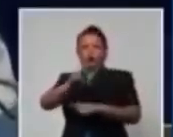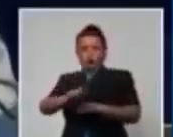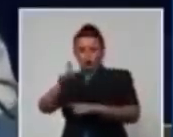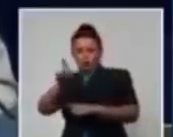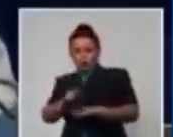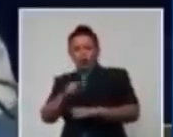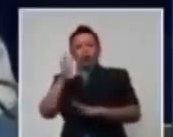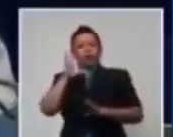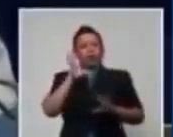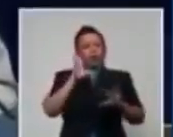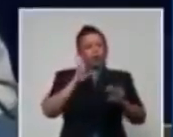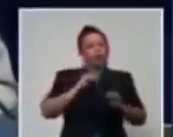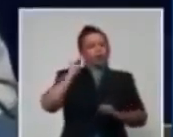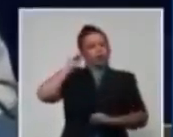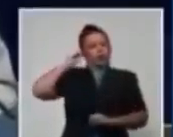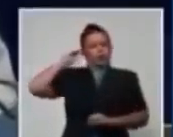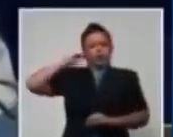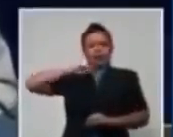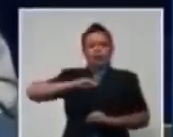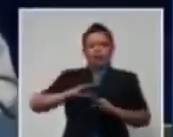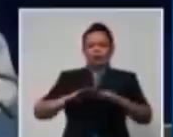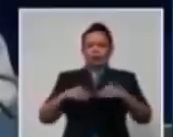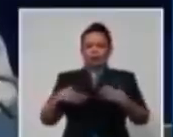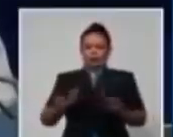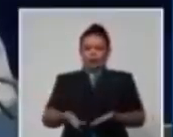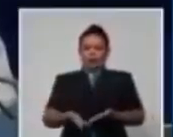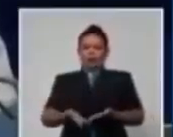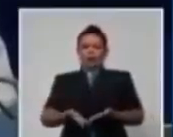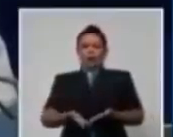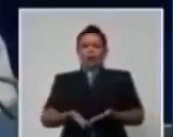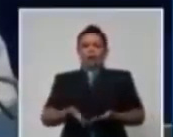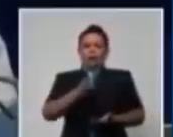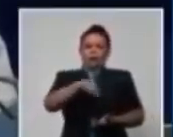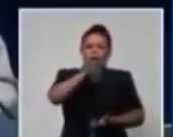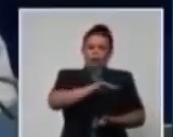que el lamentable fallecimiento